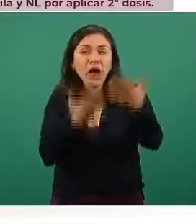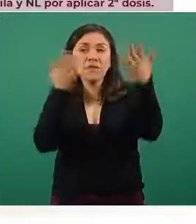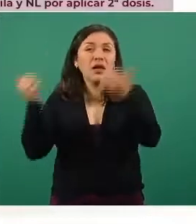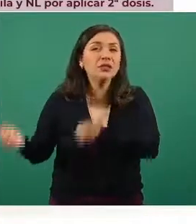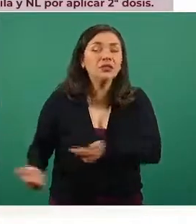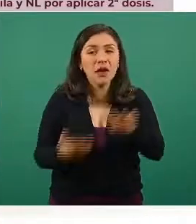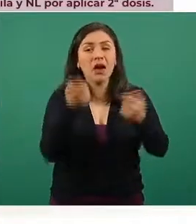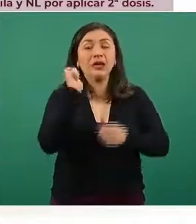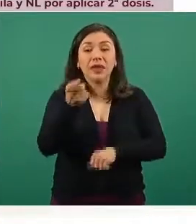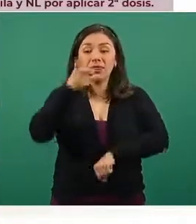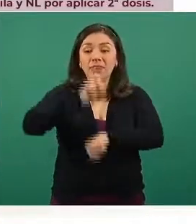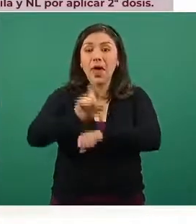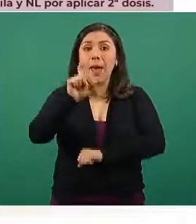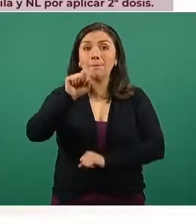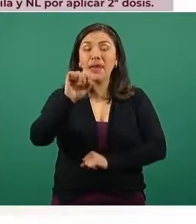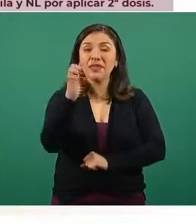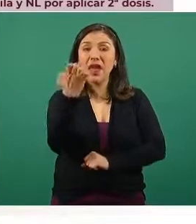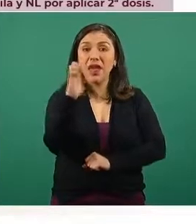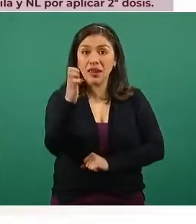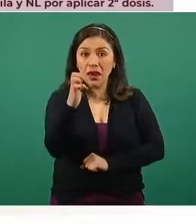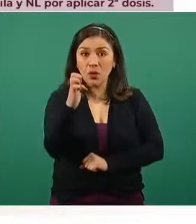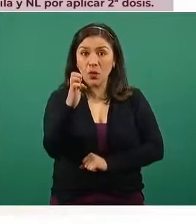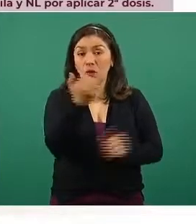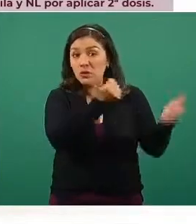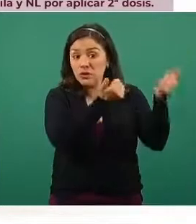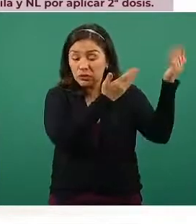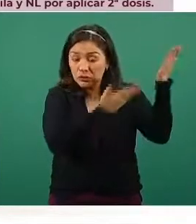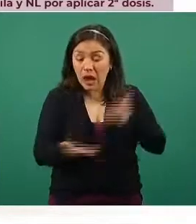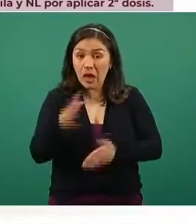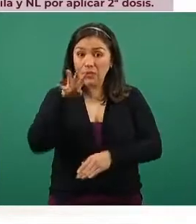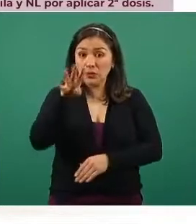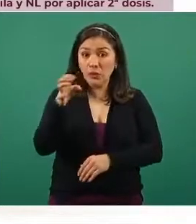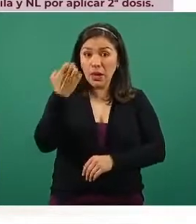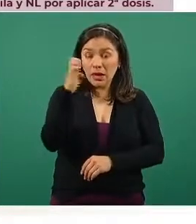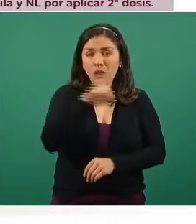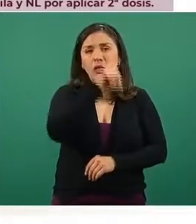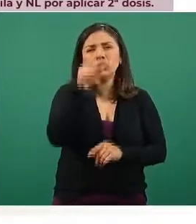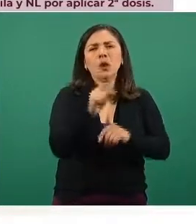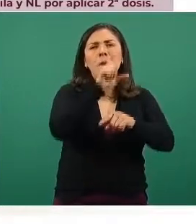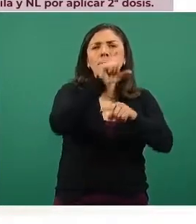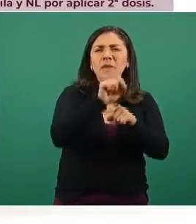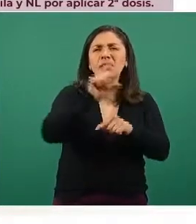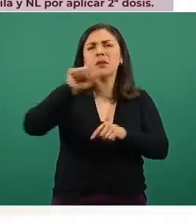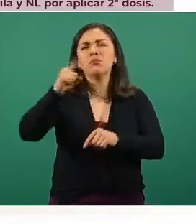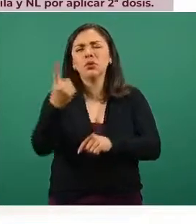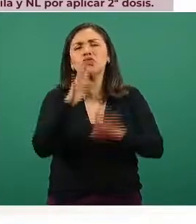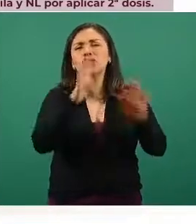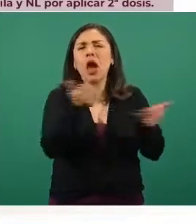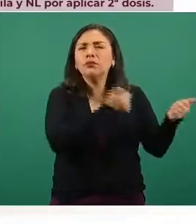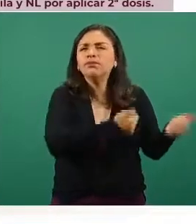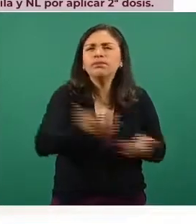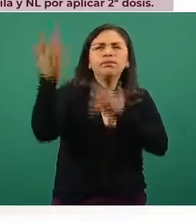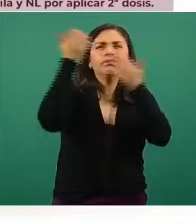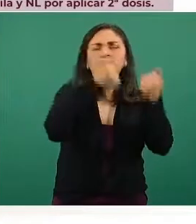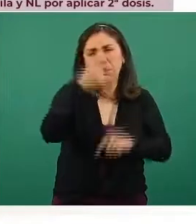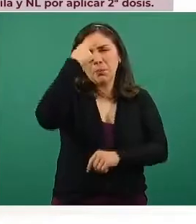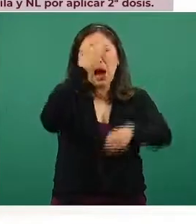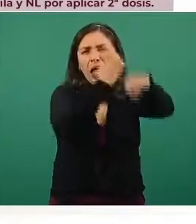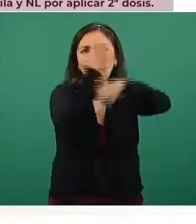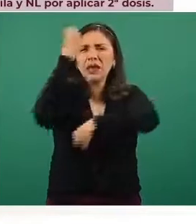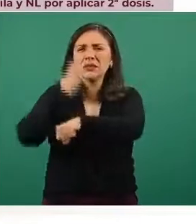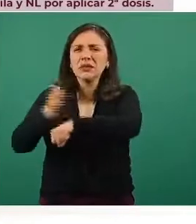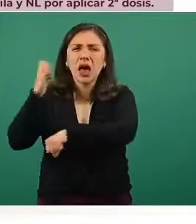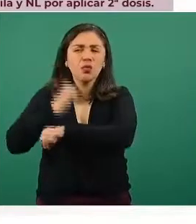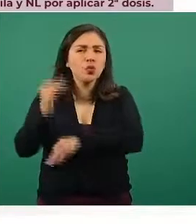fue asignada el 20 de enero, llegó el 19 de enero y entre el 20 y el 21 se terminó de distribuir en todas las entidades y